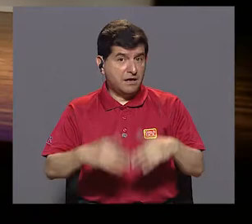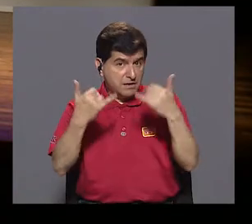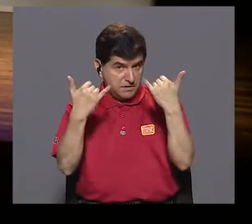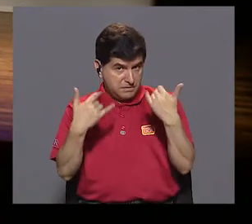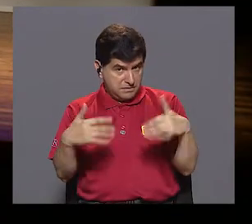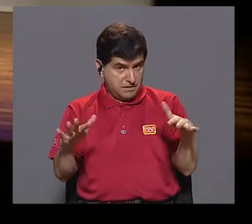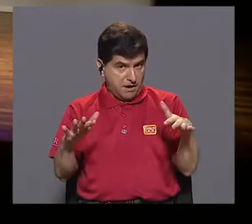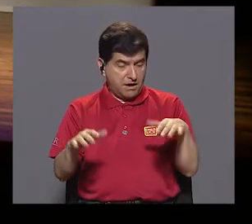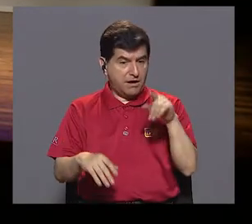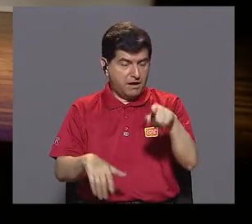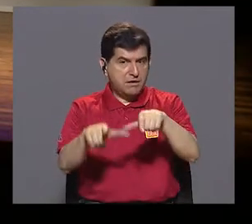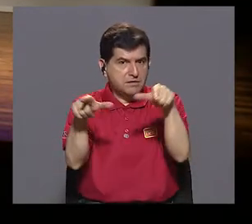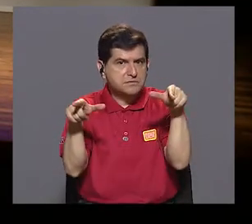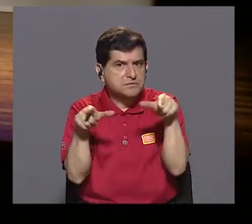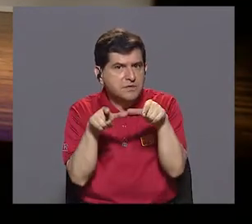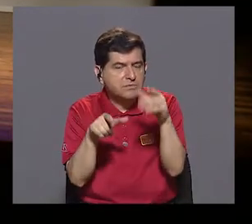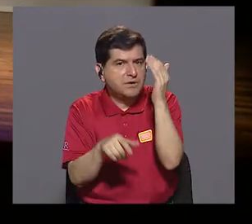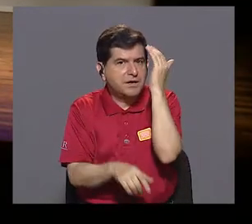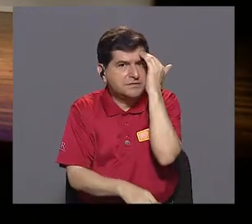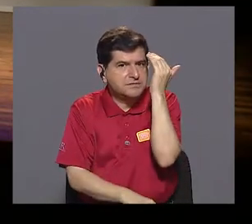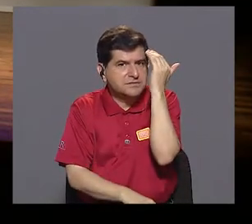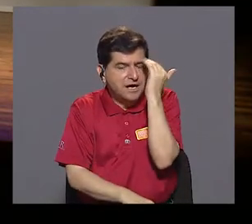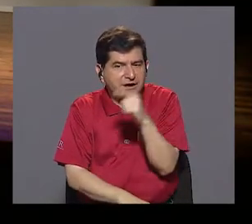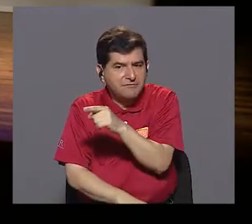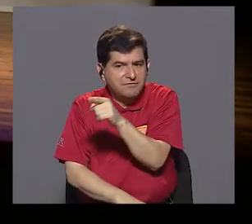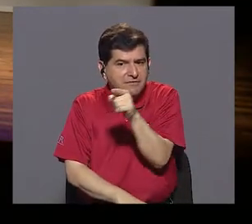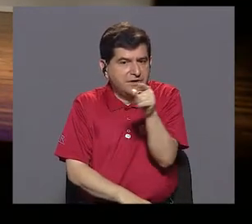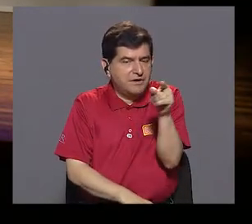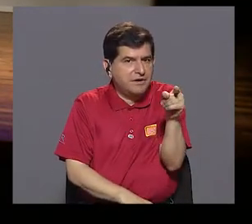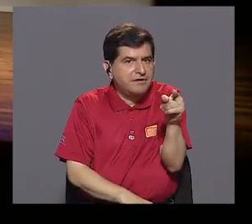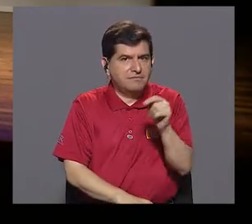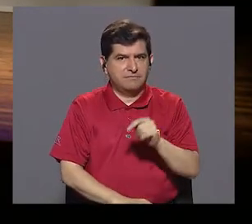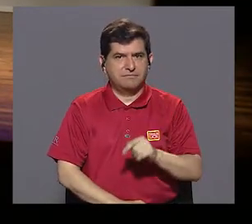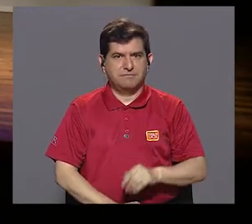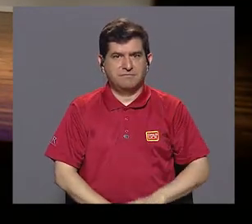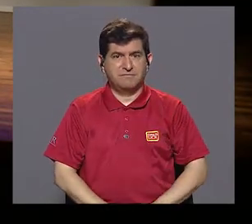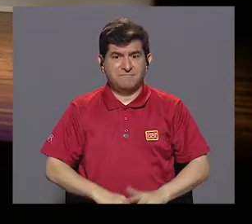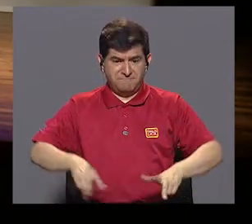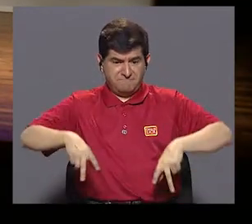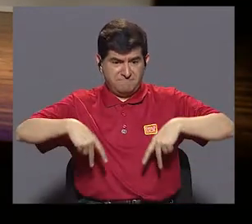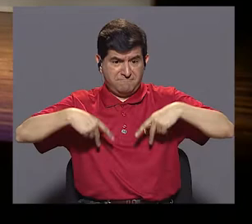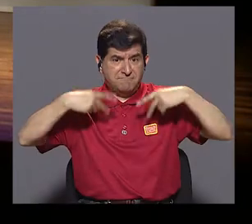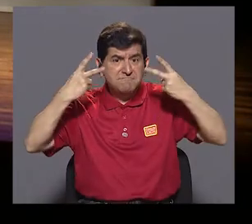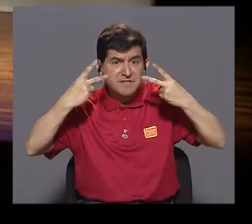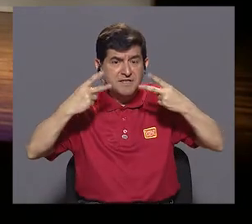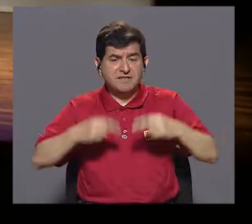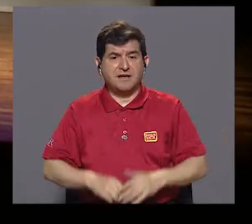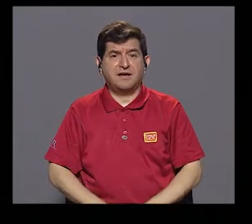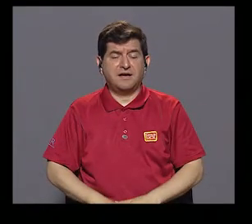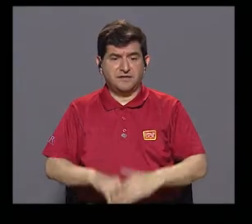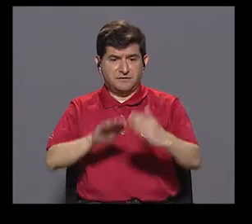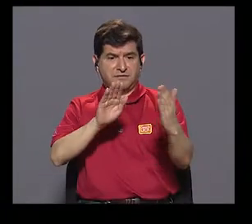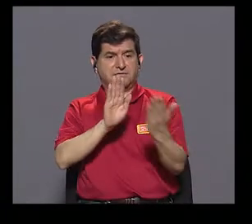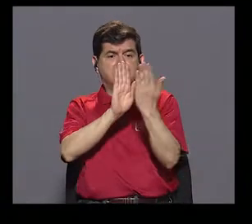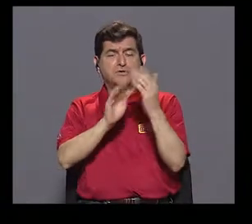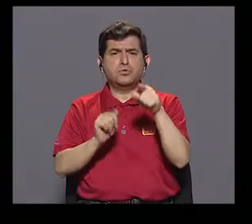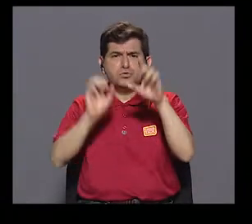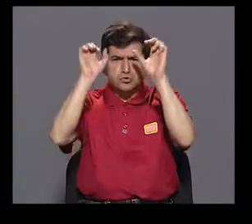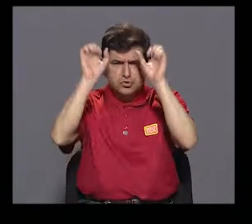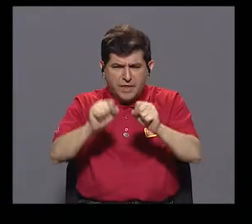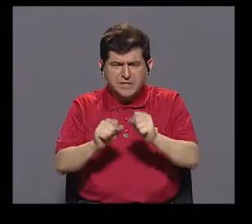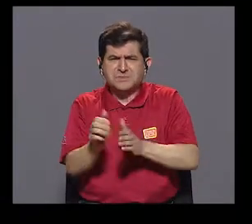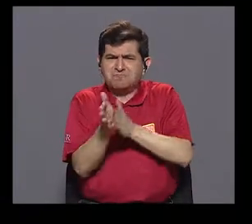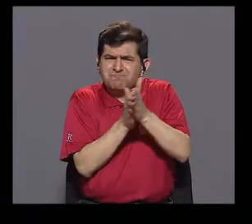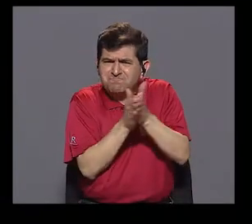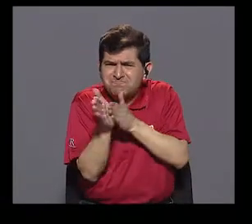Entonces, una vez puestas ahí, sabiendo ustedes que la vida está ahí enfrente para que se